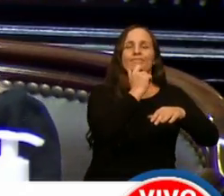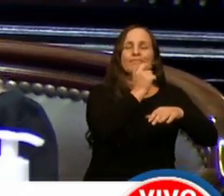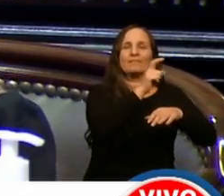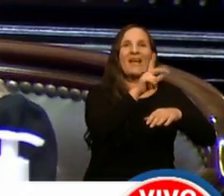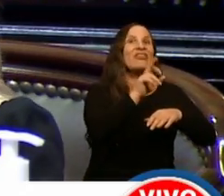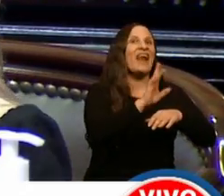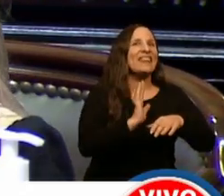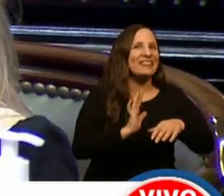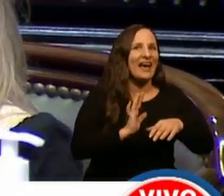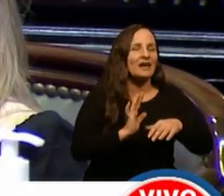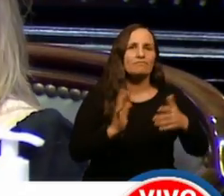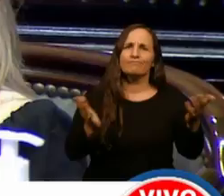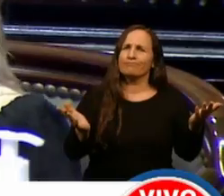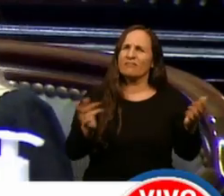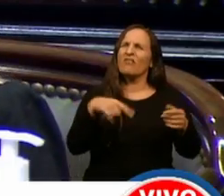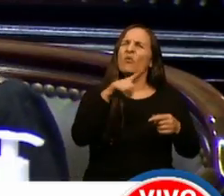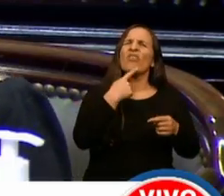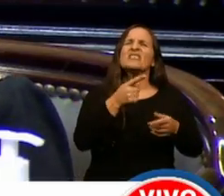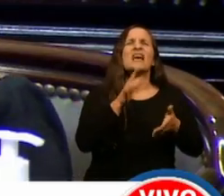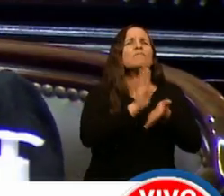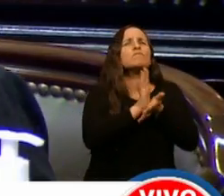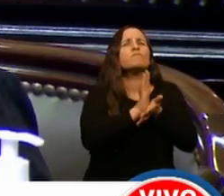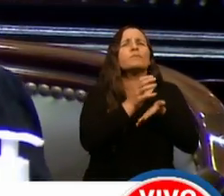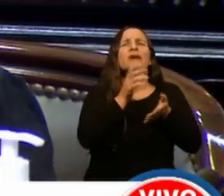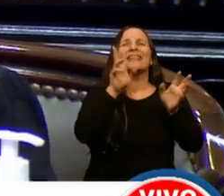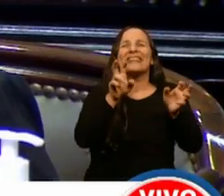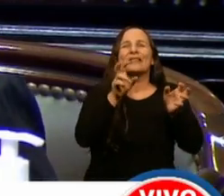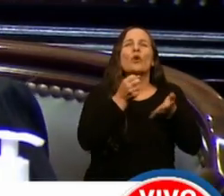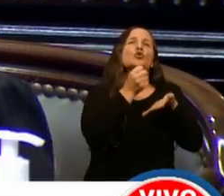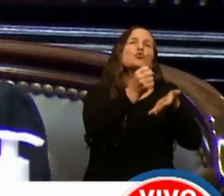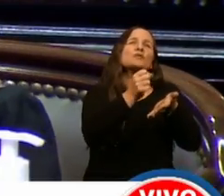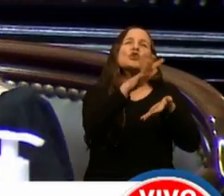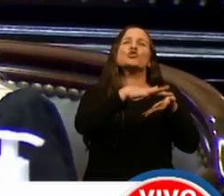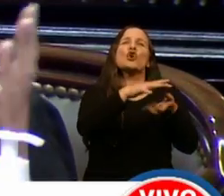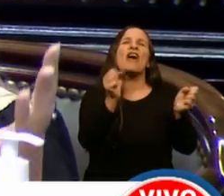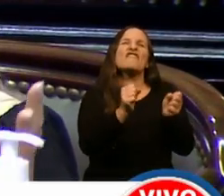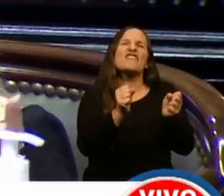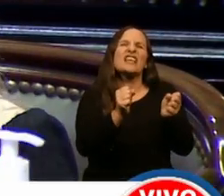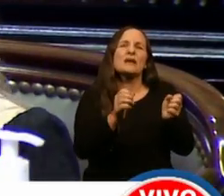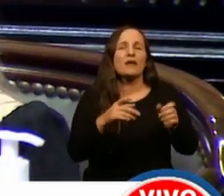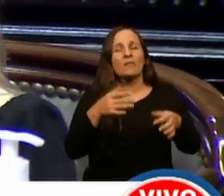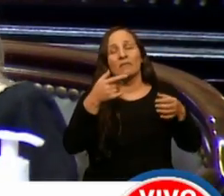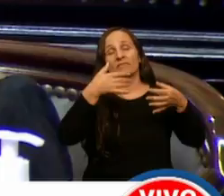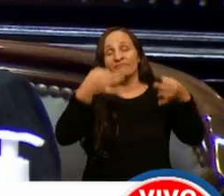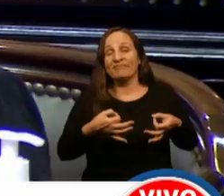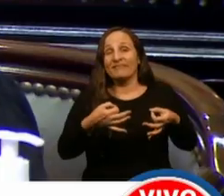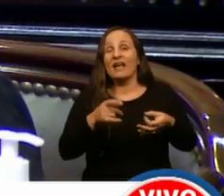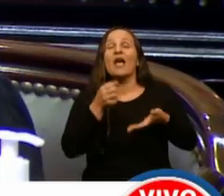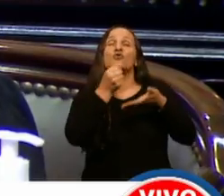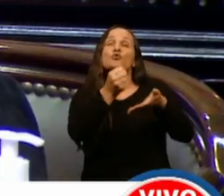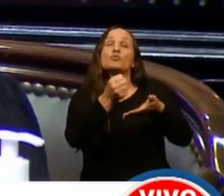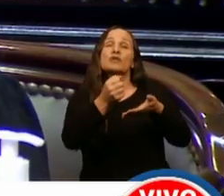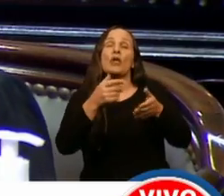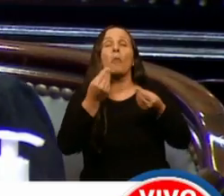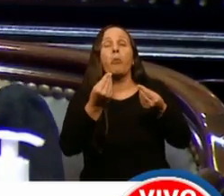proyecto que han vendido como subsidio de zonas frías pero toda esta altura lo podríamos llamar subsidio pre elecciones hoy ese